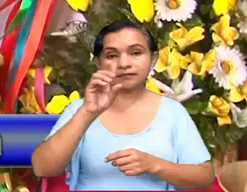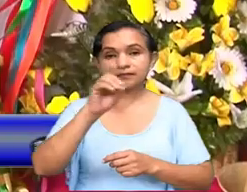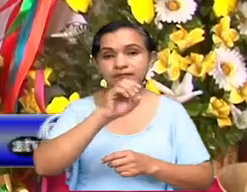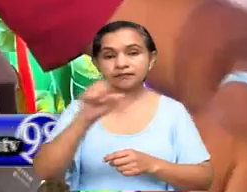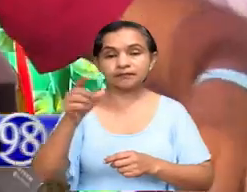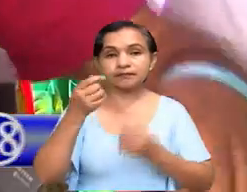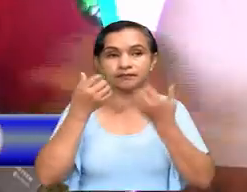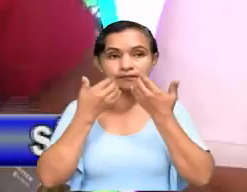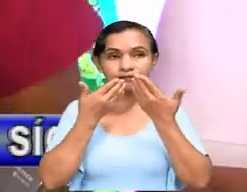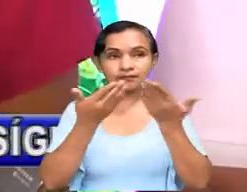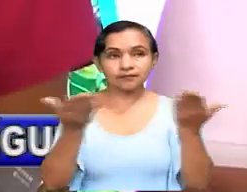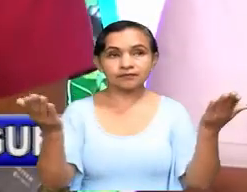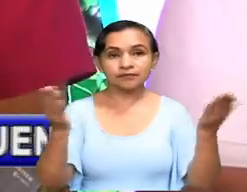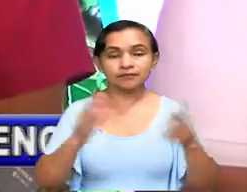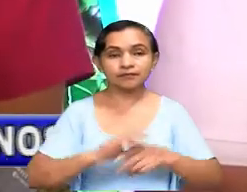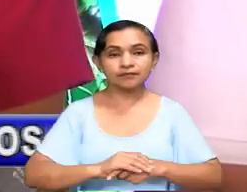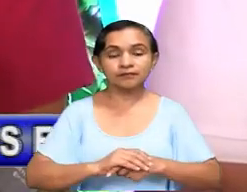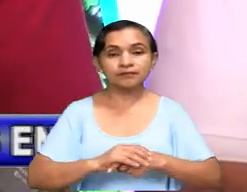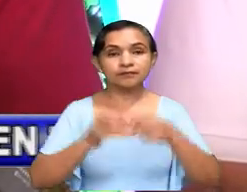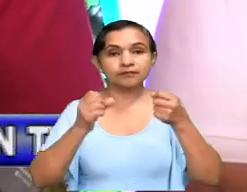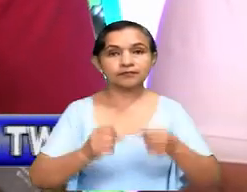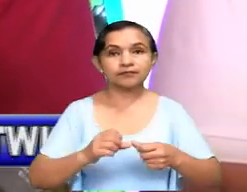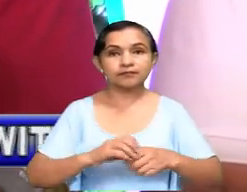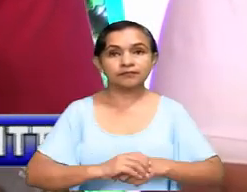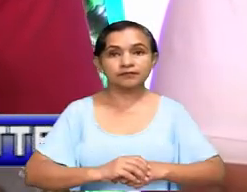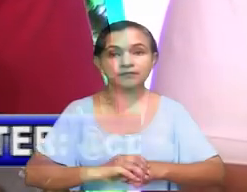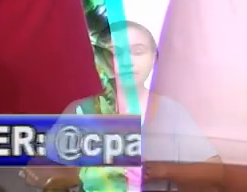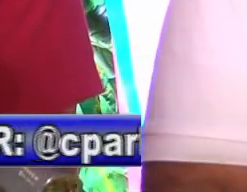canal parlamentario, les informó Miguel Carranza Mena.